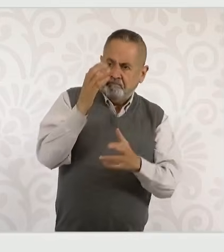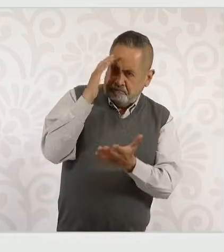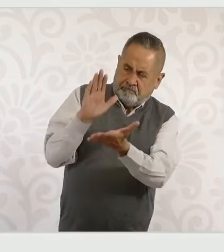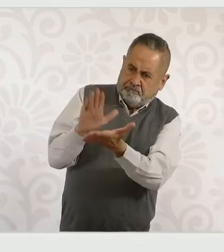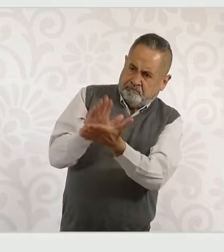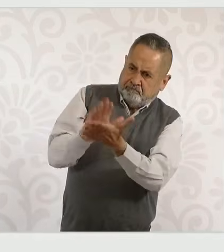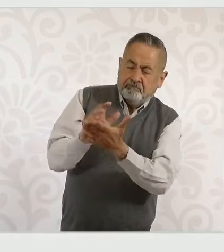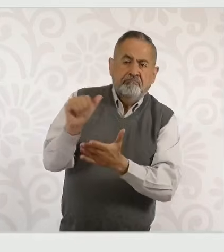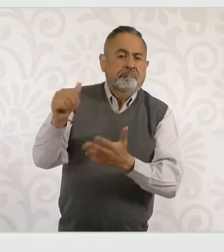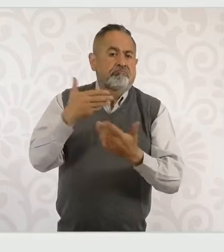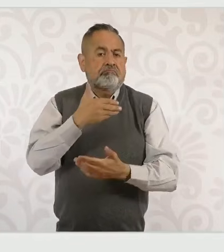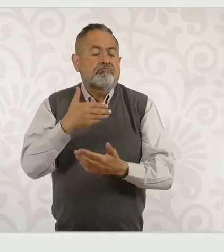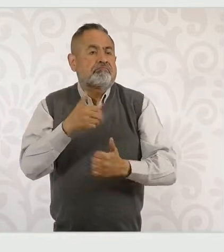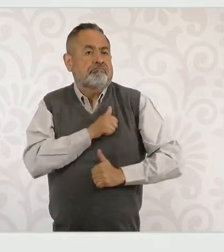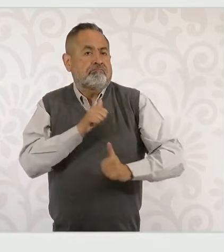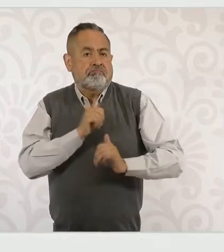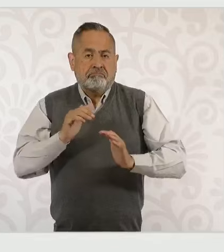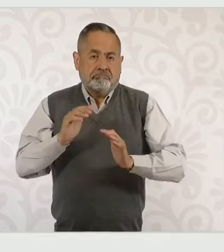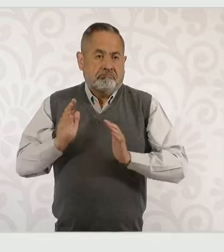Fuerzas Armadas es muy importante.